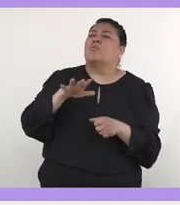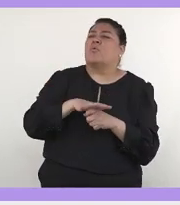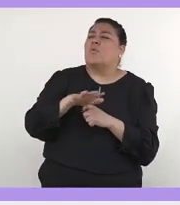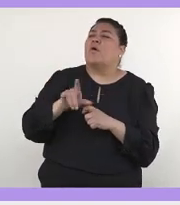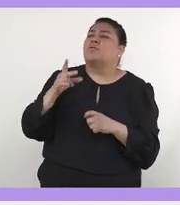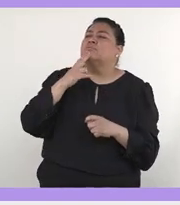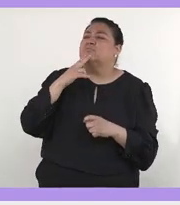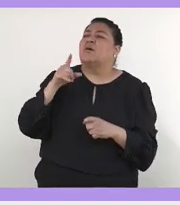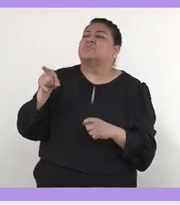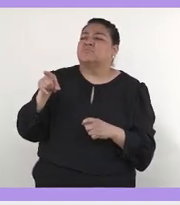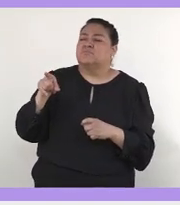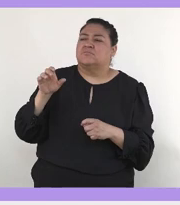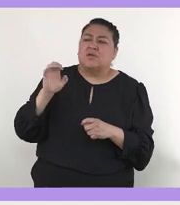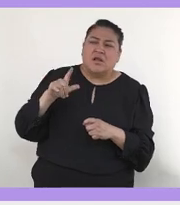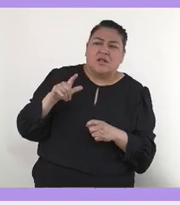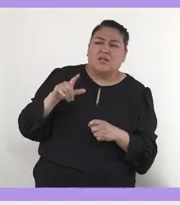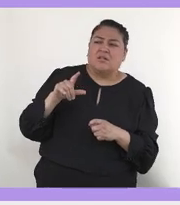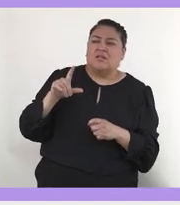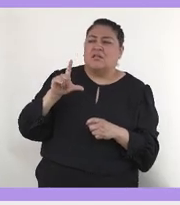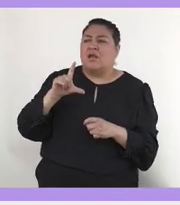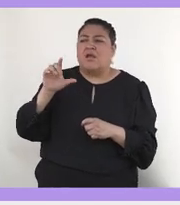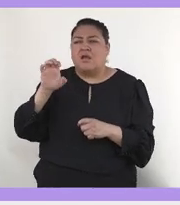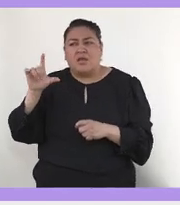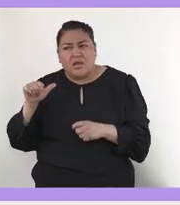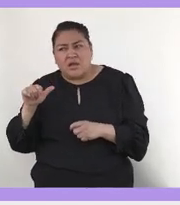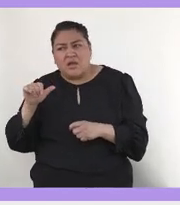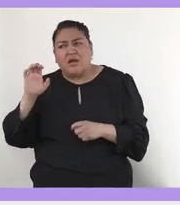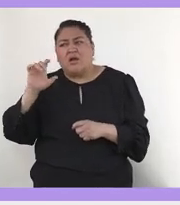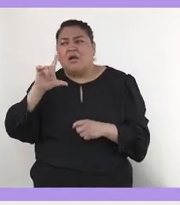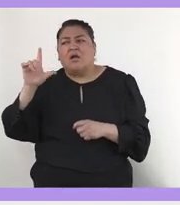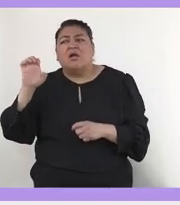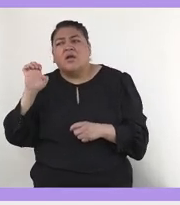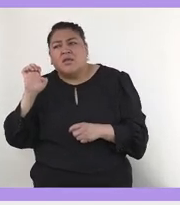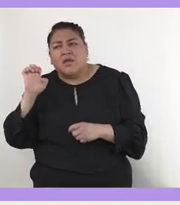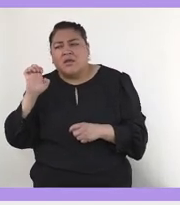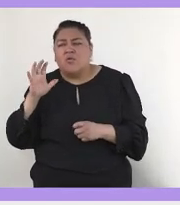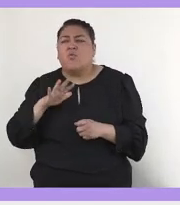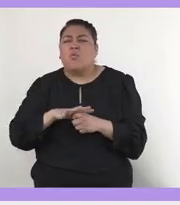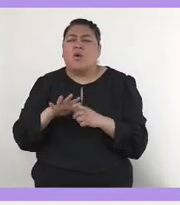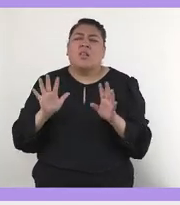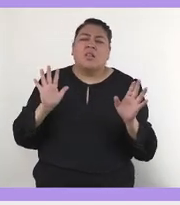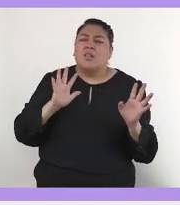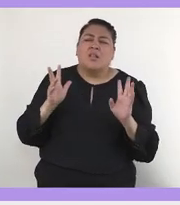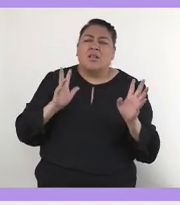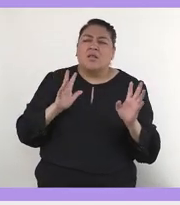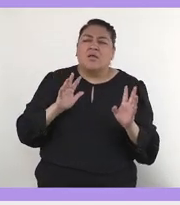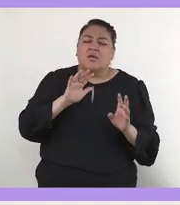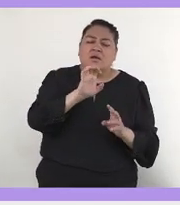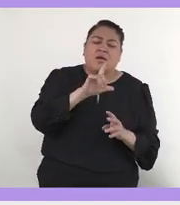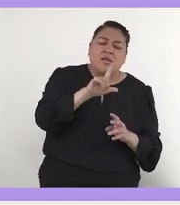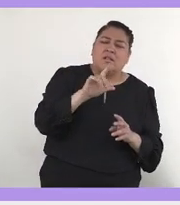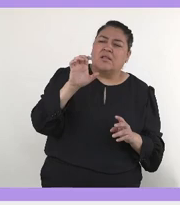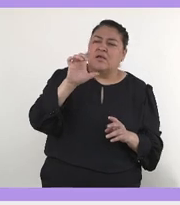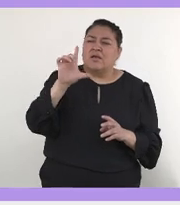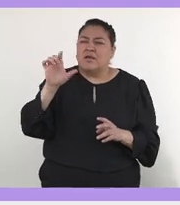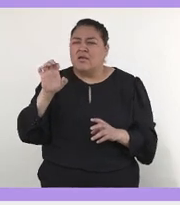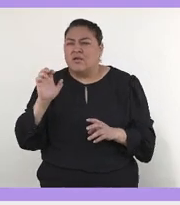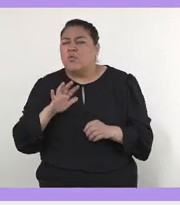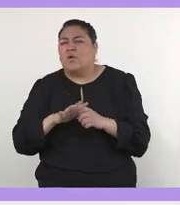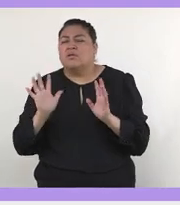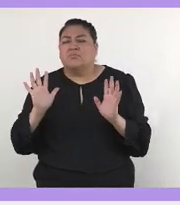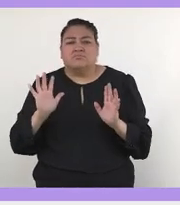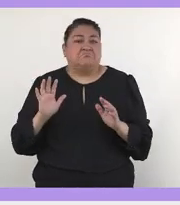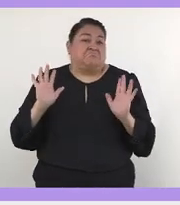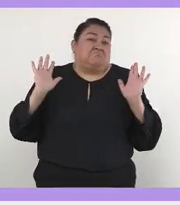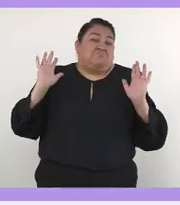usas y pueden decirles ella él ella o ella y ella o él y ella o sea se vale todo lo que